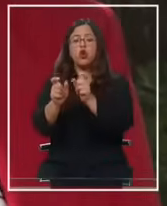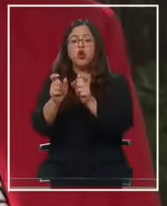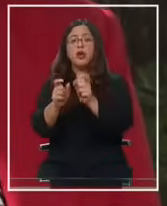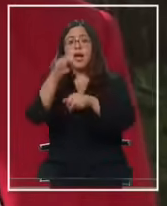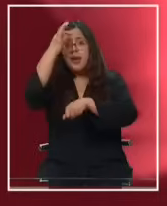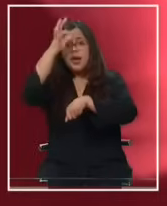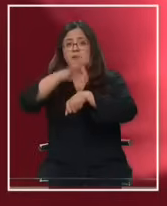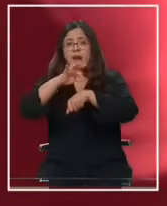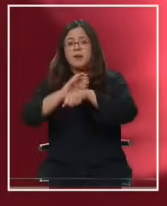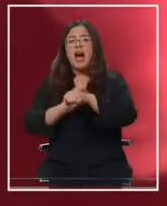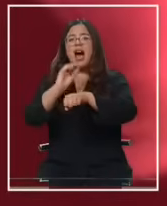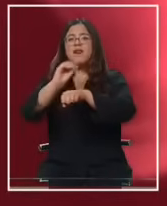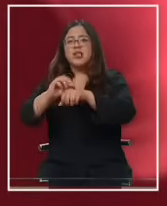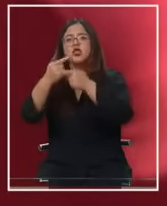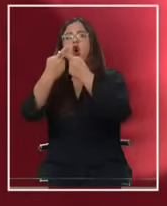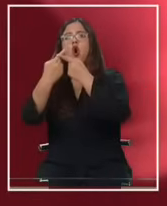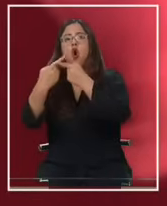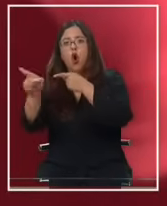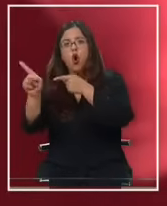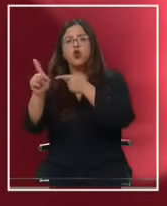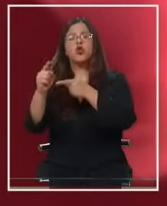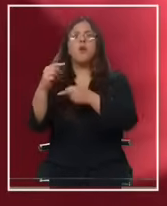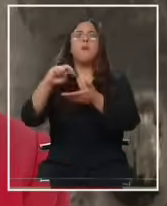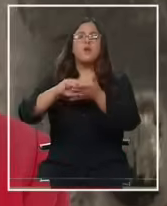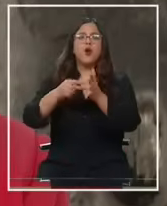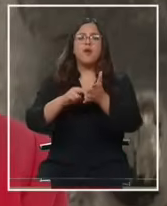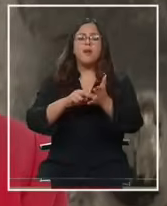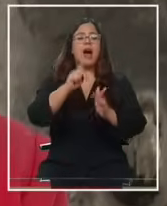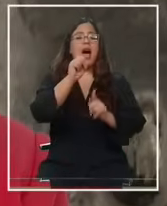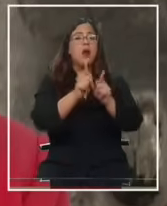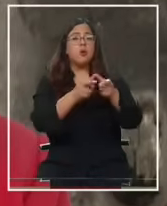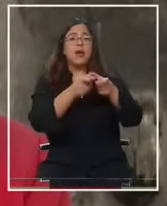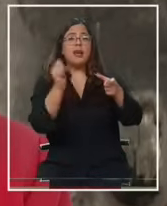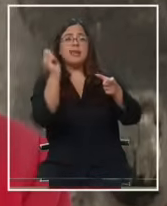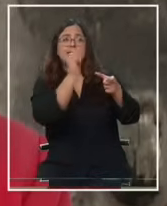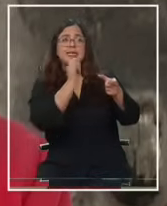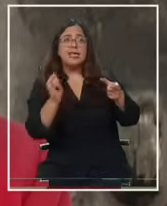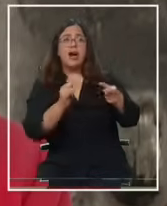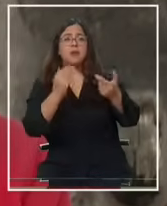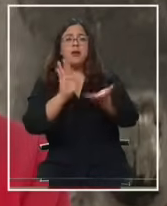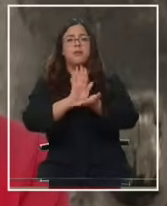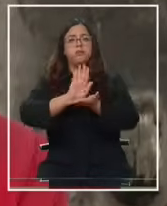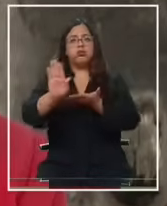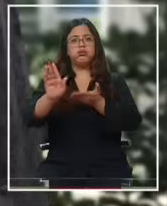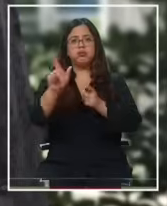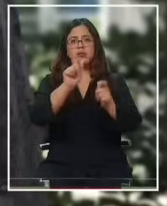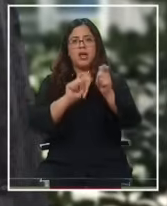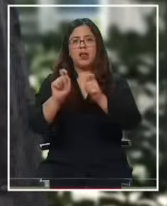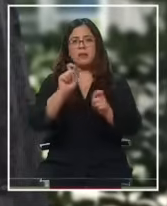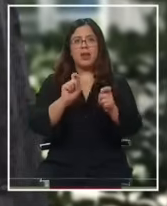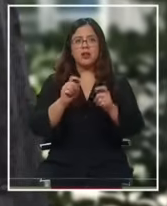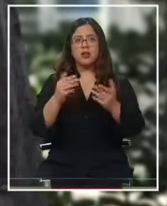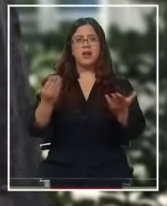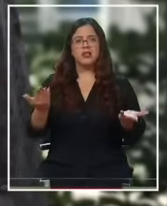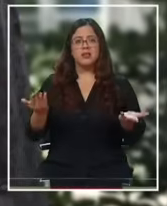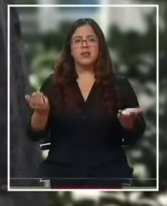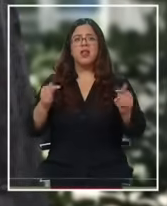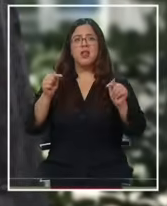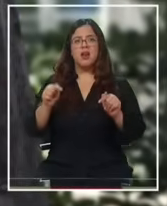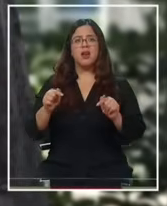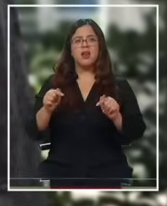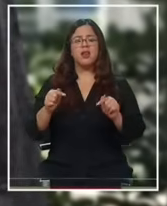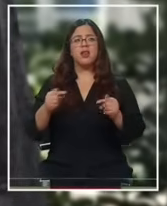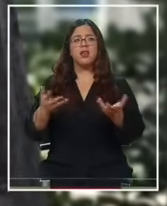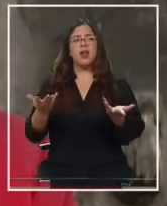alertan sobre otro problema emergente. Algunas ISAPRE están empezando a rechazar este tratamiento. Entonces, ahí teníamos